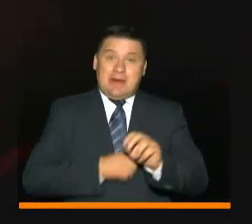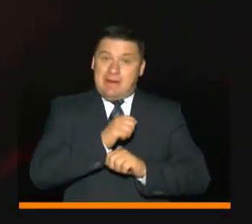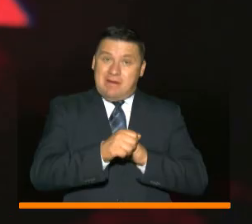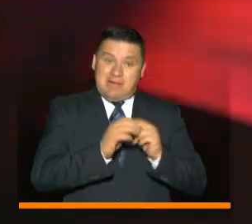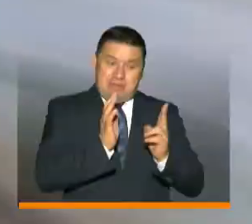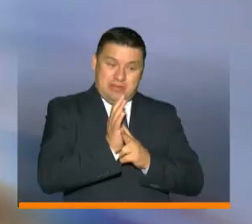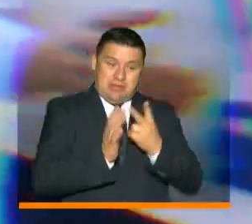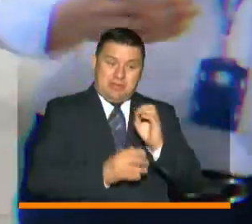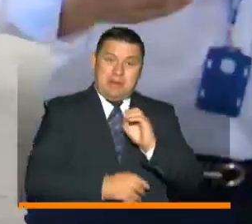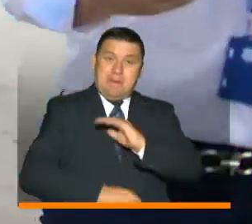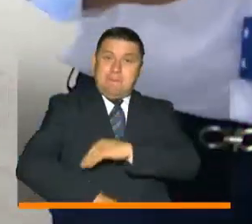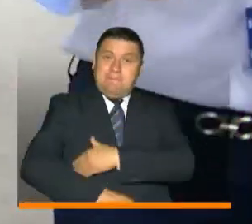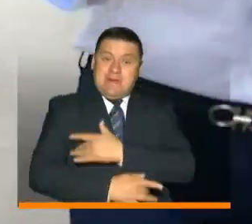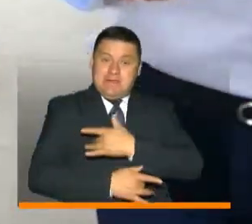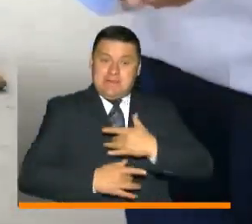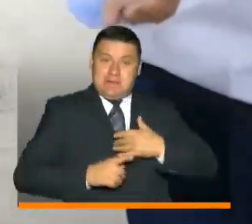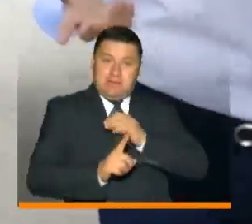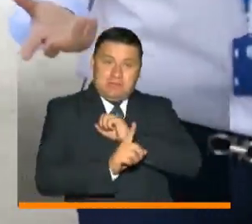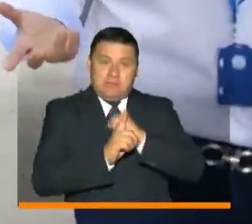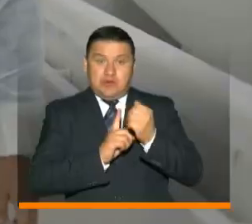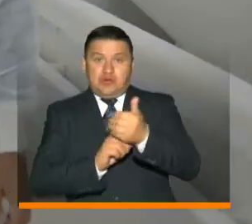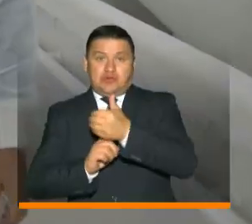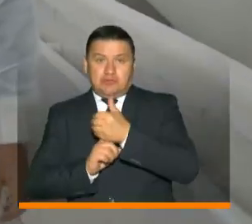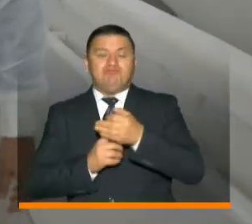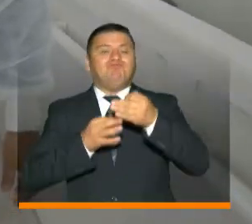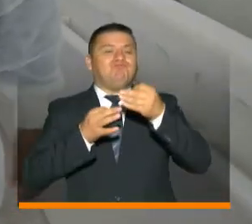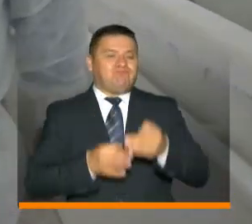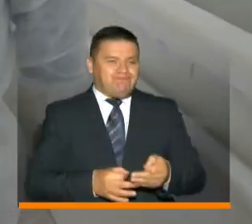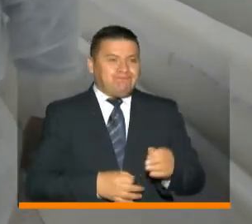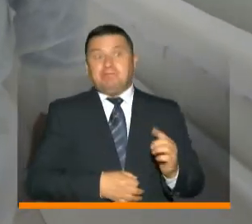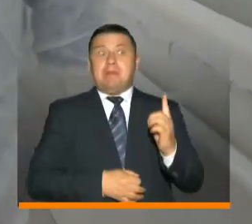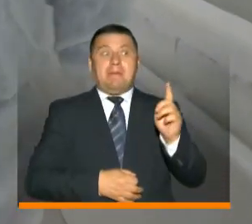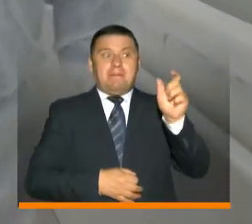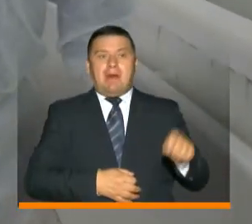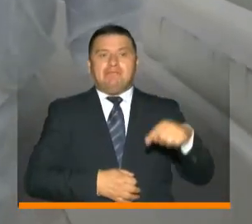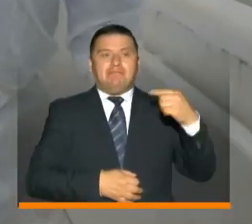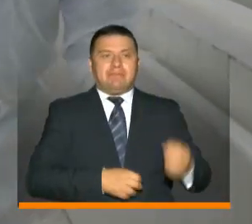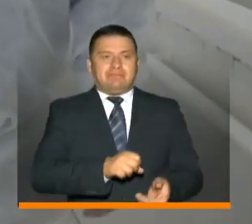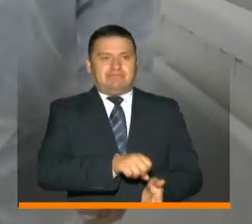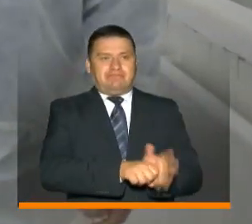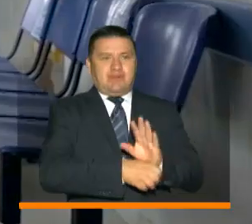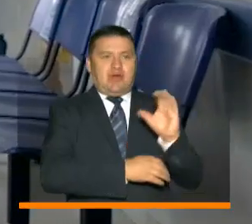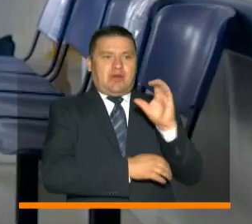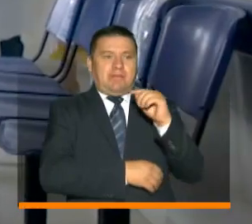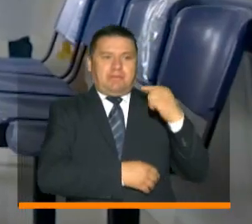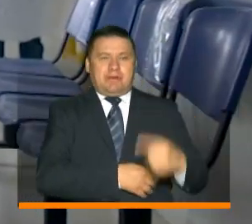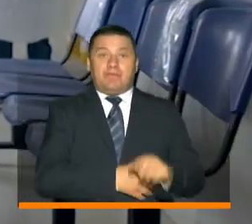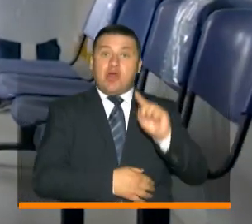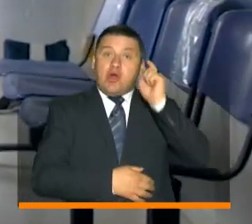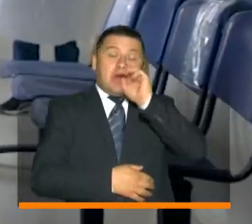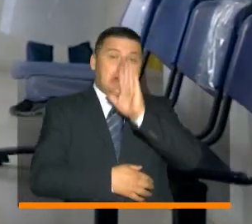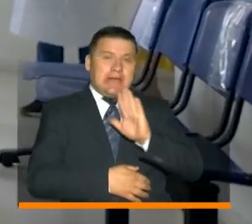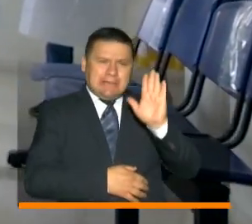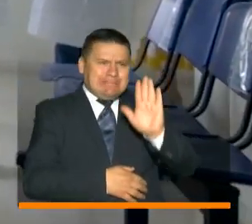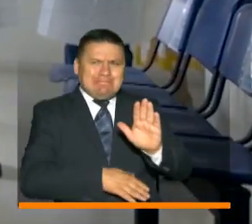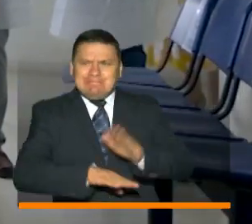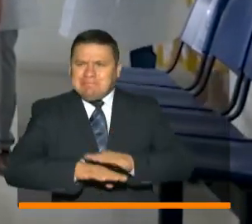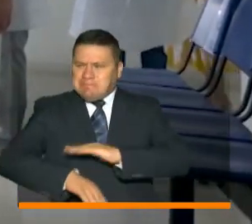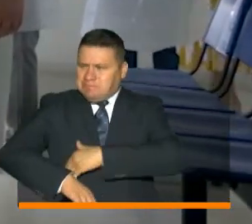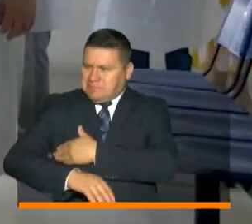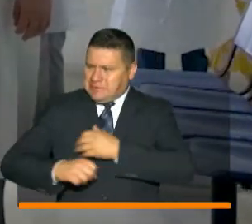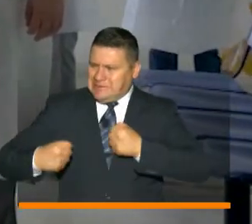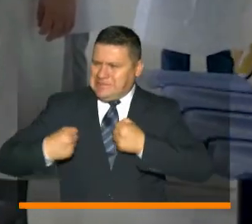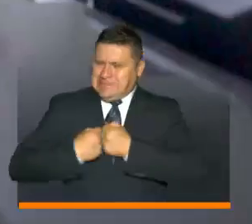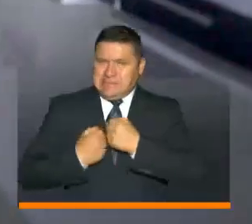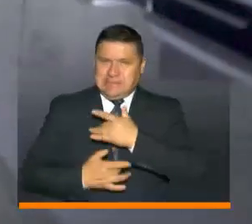2020, el Ministerio de Salud y Protección Social confirmó el primer caso de COVID-19 en el país. El Gobierno Nacional y MinSalud